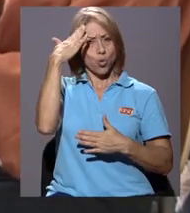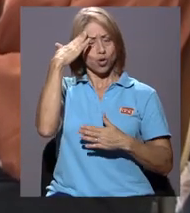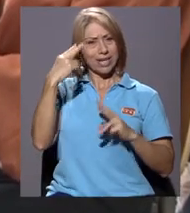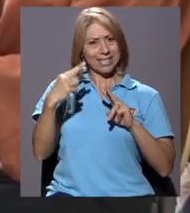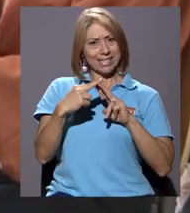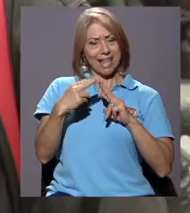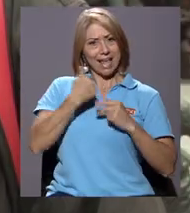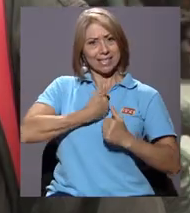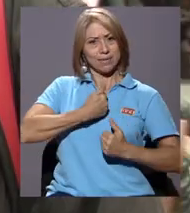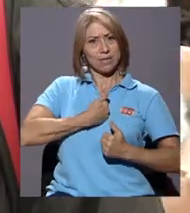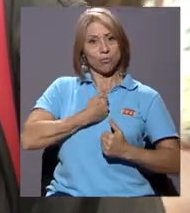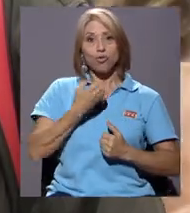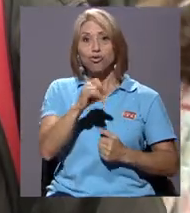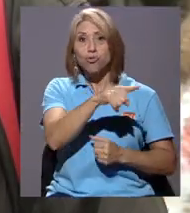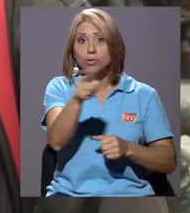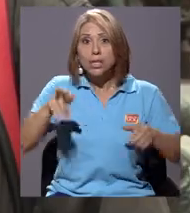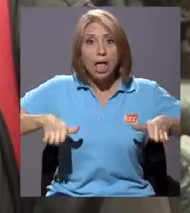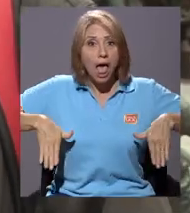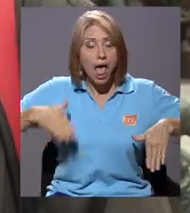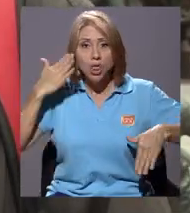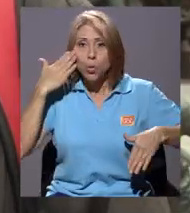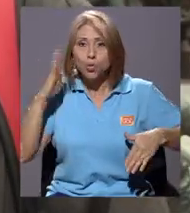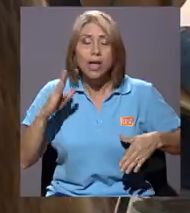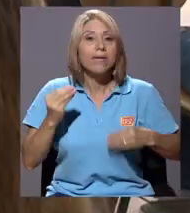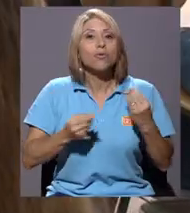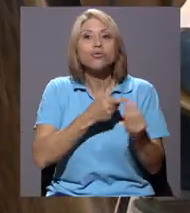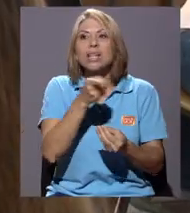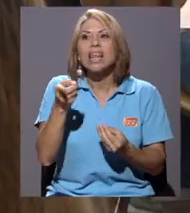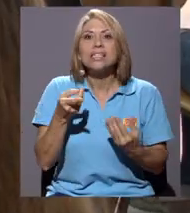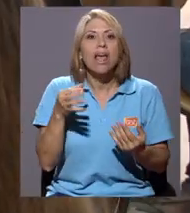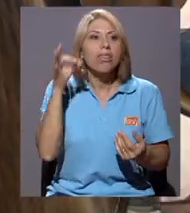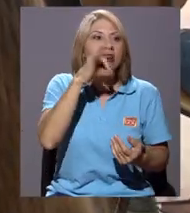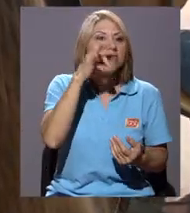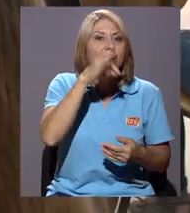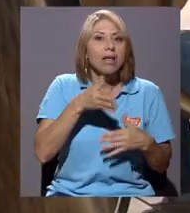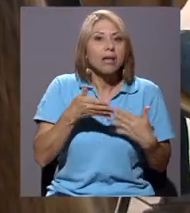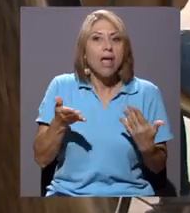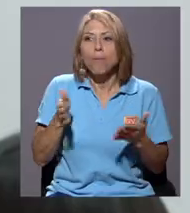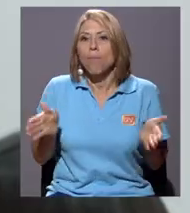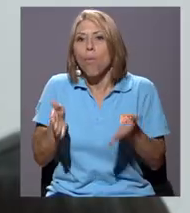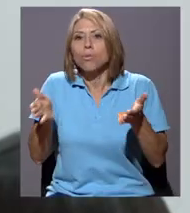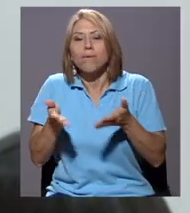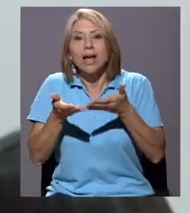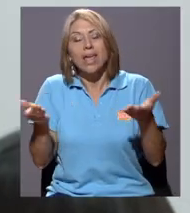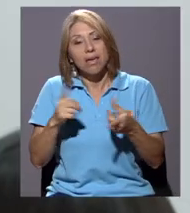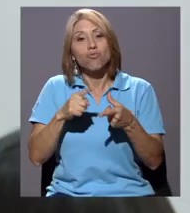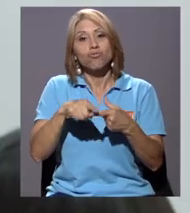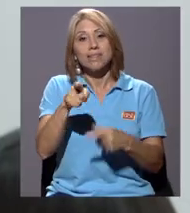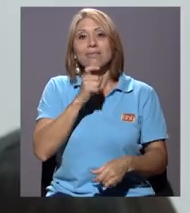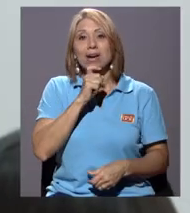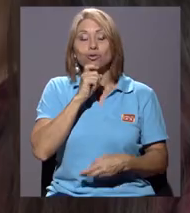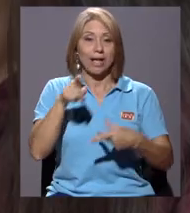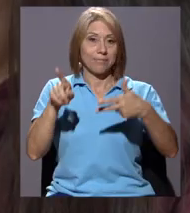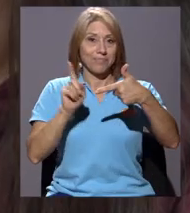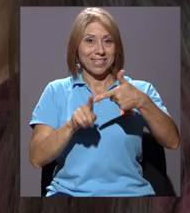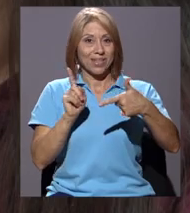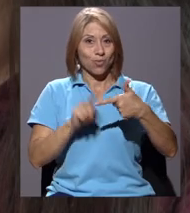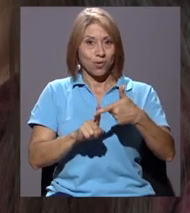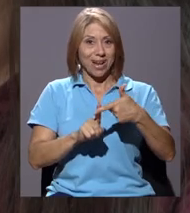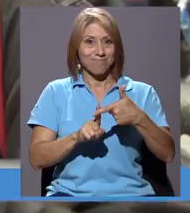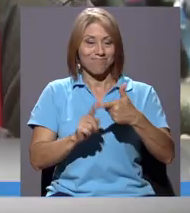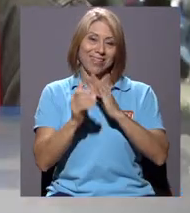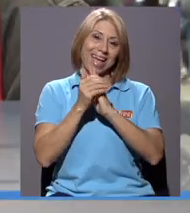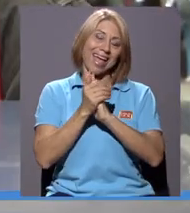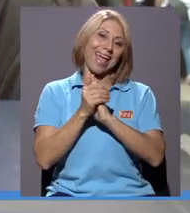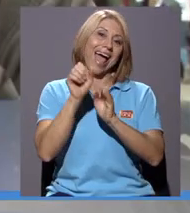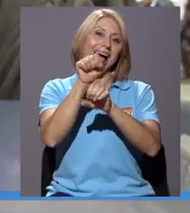no se conocen, si no conocen qué es lo que les distrae, qué es lo que los motiva, ahí es donde les va a costar. Y la segunda, el hábito de lectura.